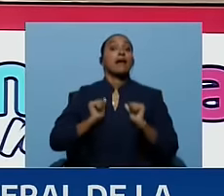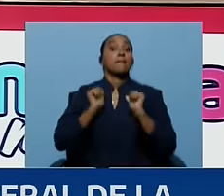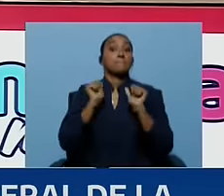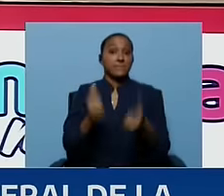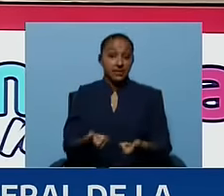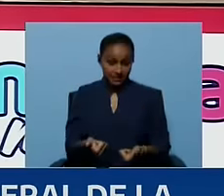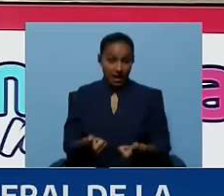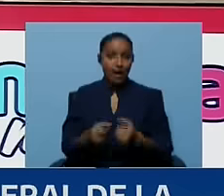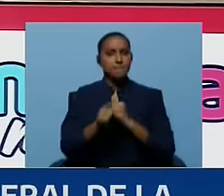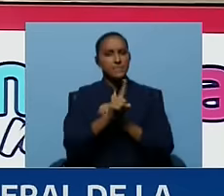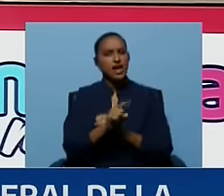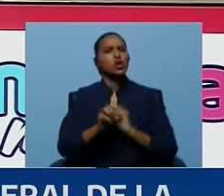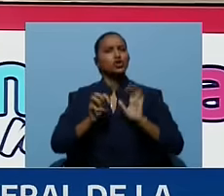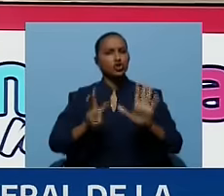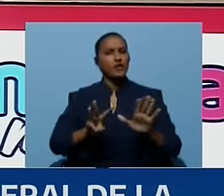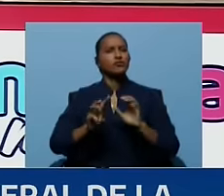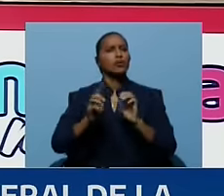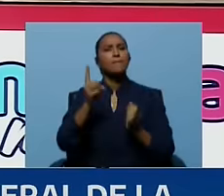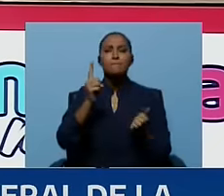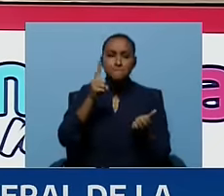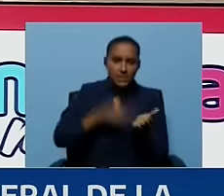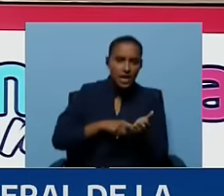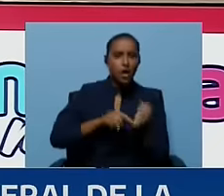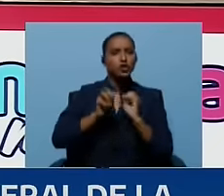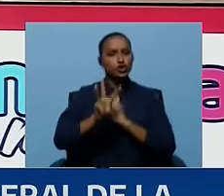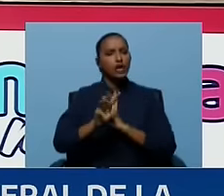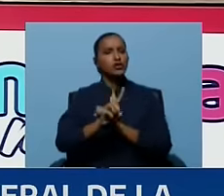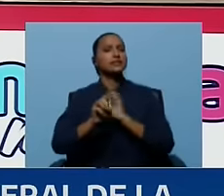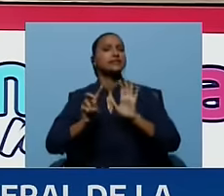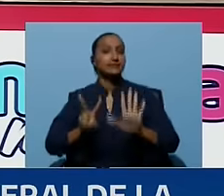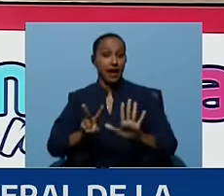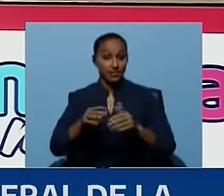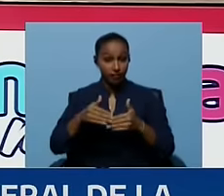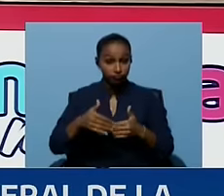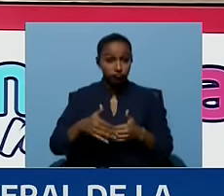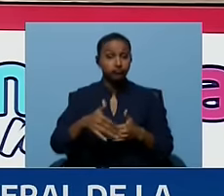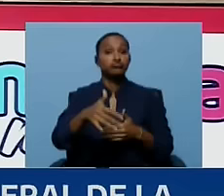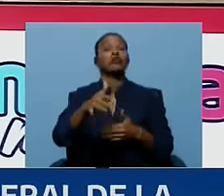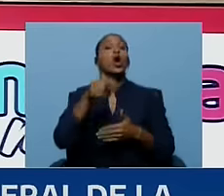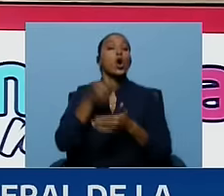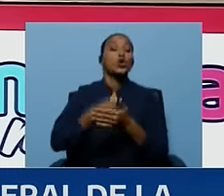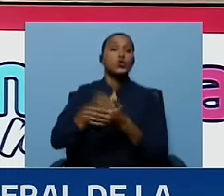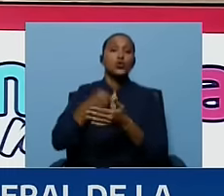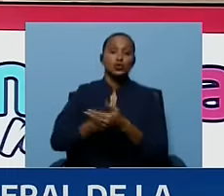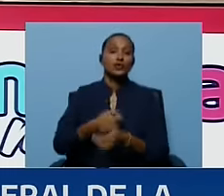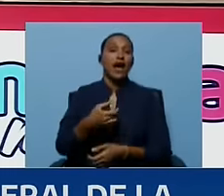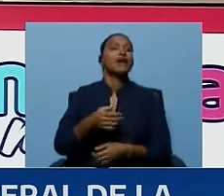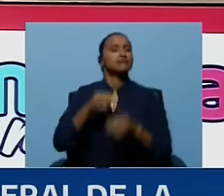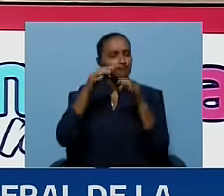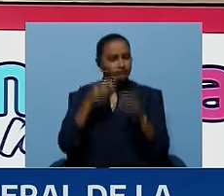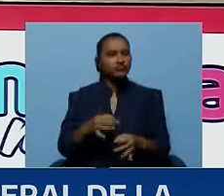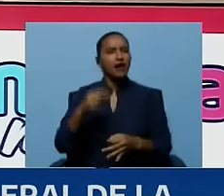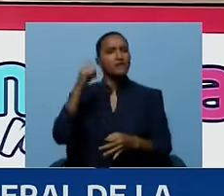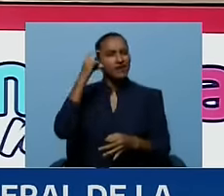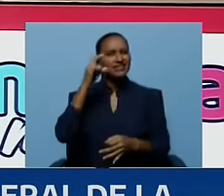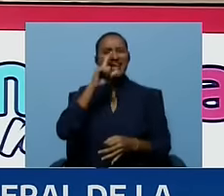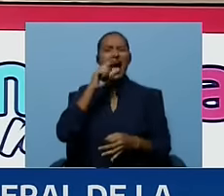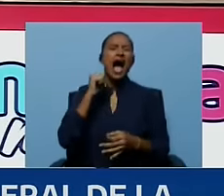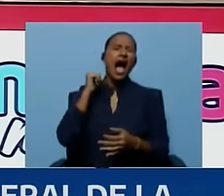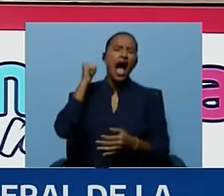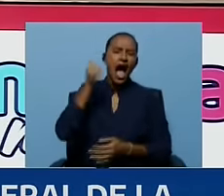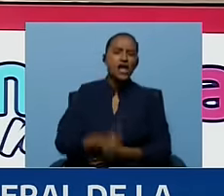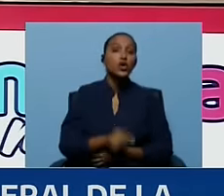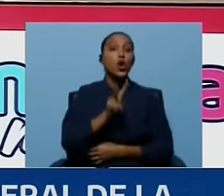la travesía que lo llevaría exactamente hace 200 años a la liberación de